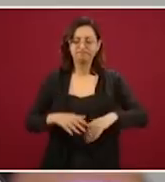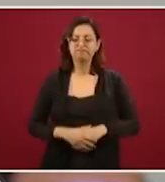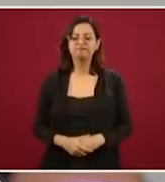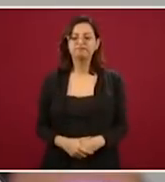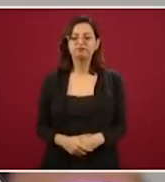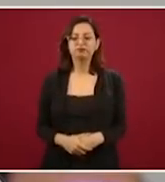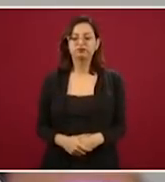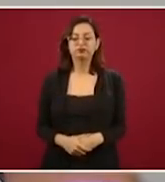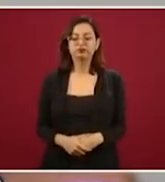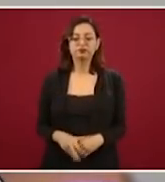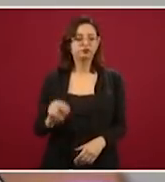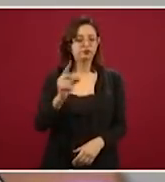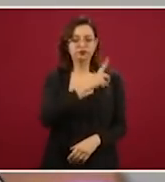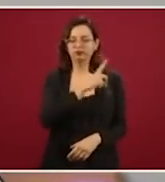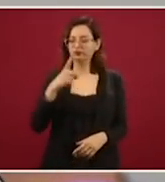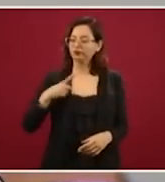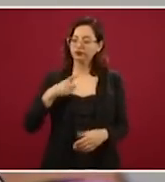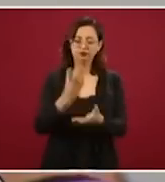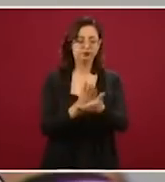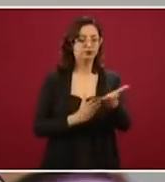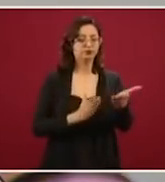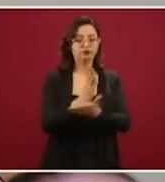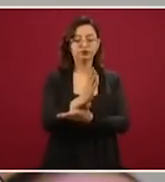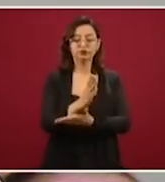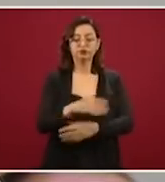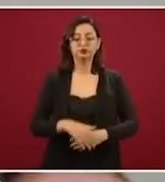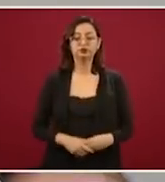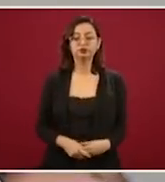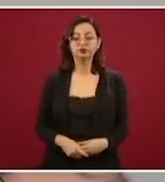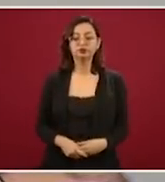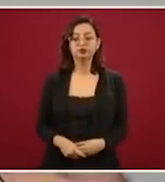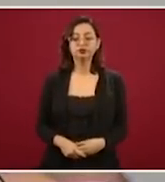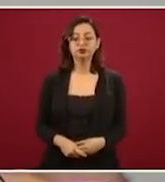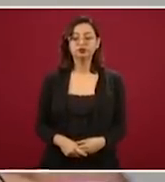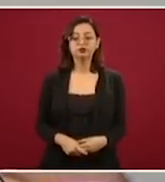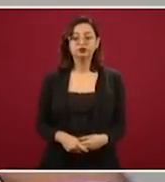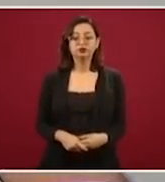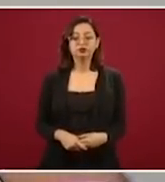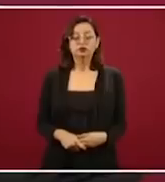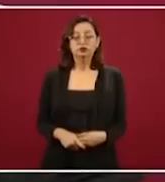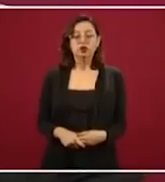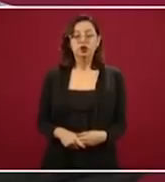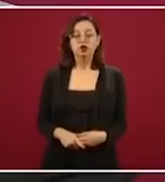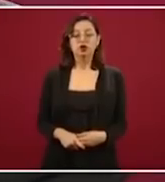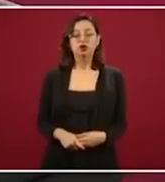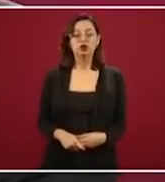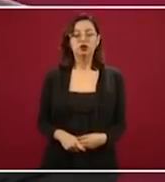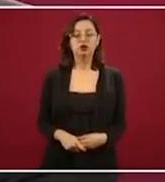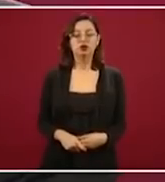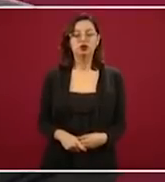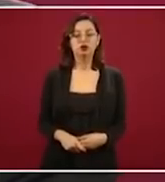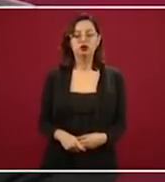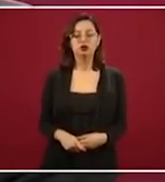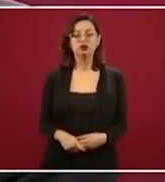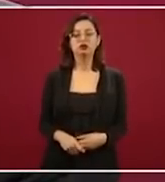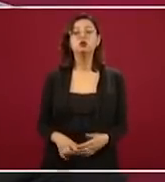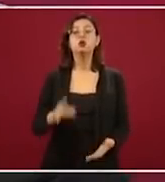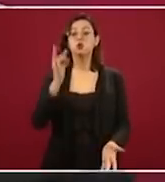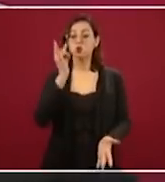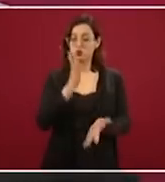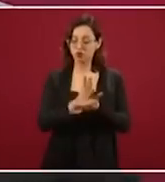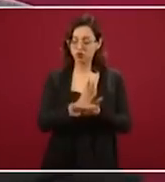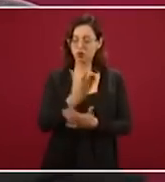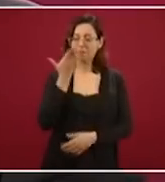no debemos hacerlo. Lo único que vamos a pedir a todos, y